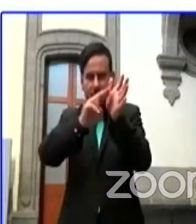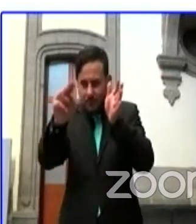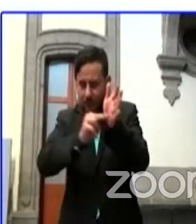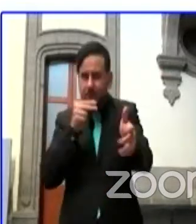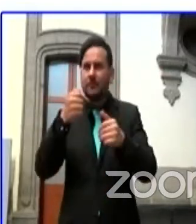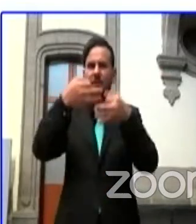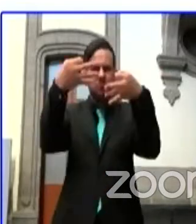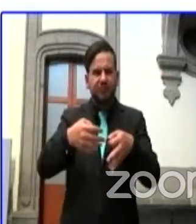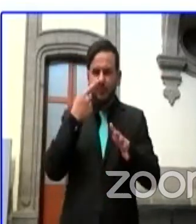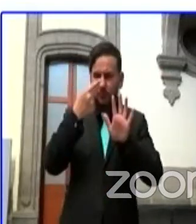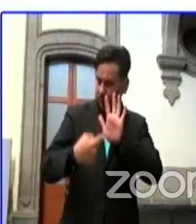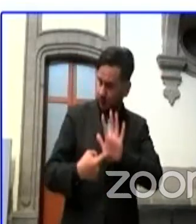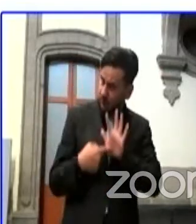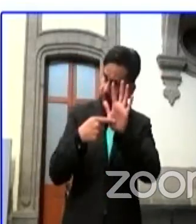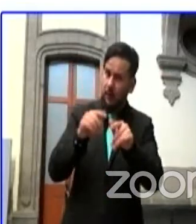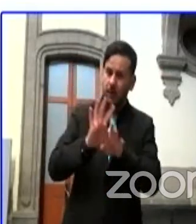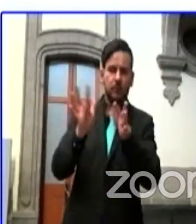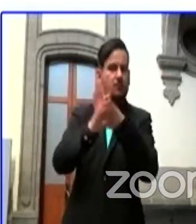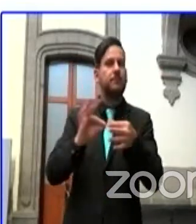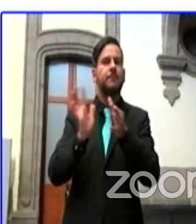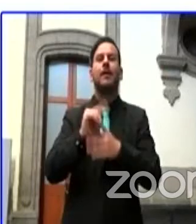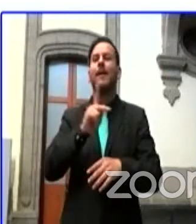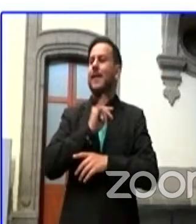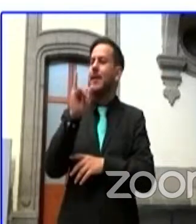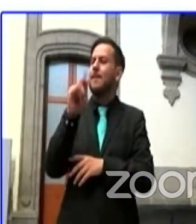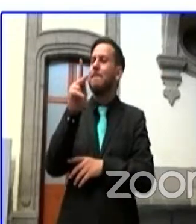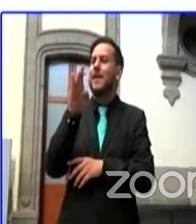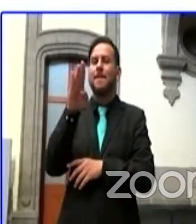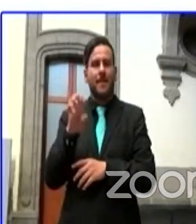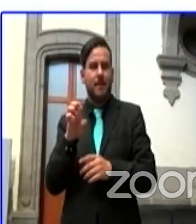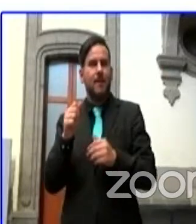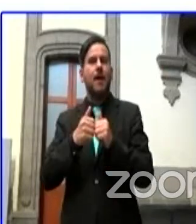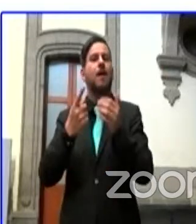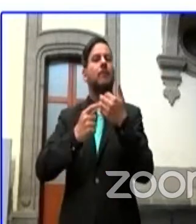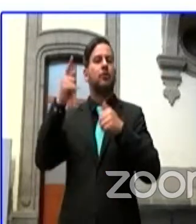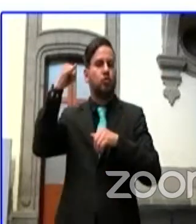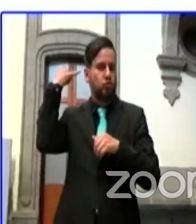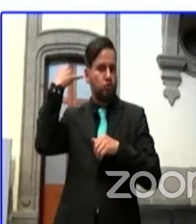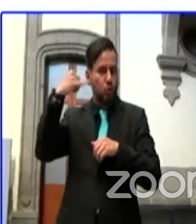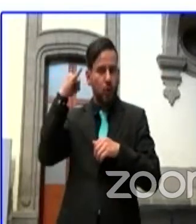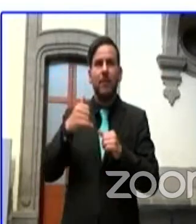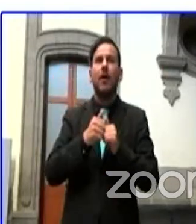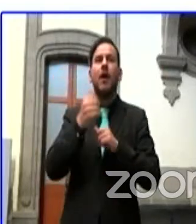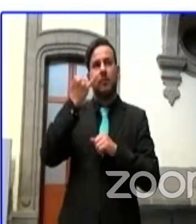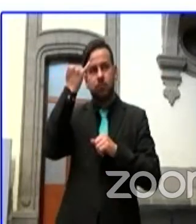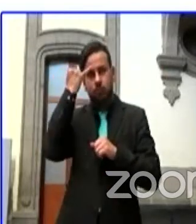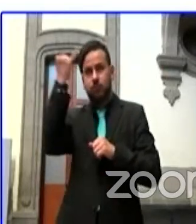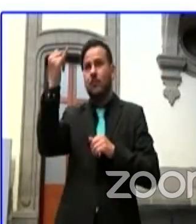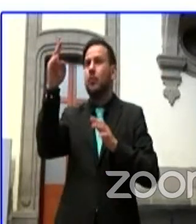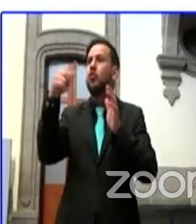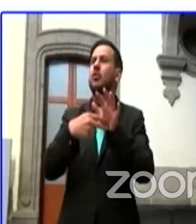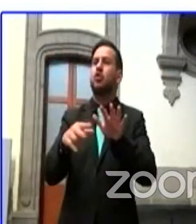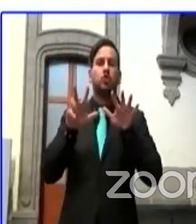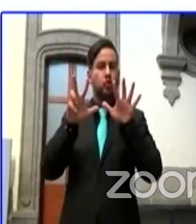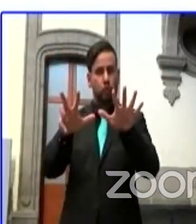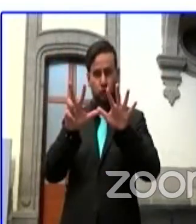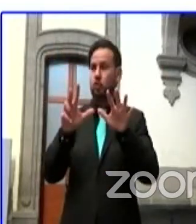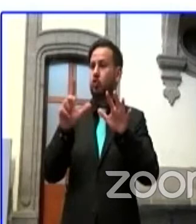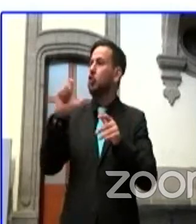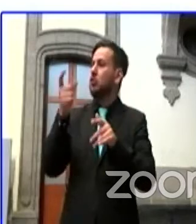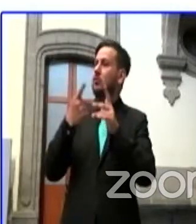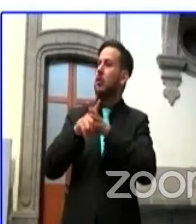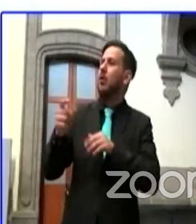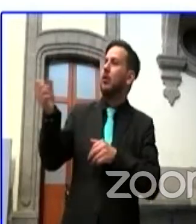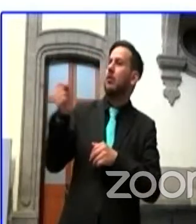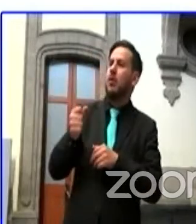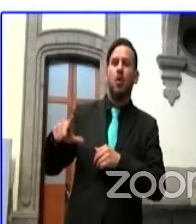Contarles un poco de la historia del IPDEI, del Instituto de Yucatán. se crea en el 2018 cuando entra el